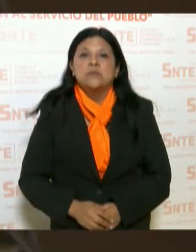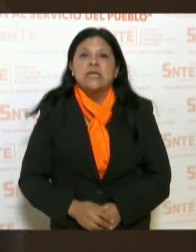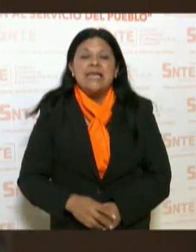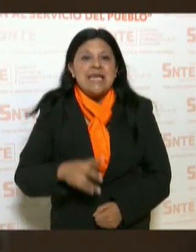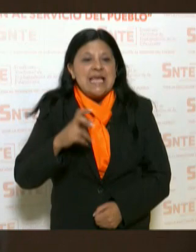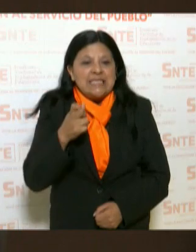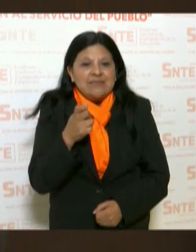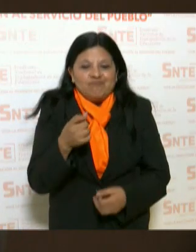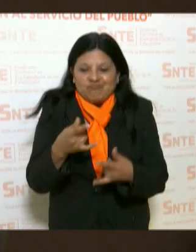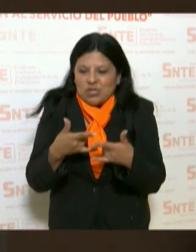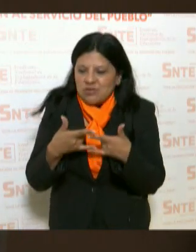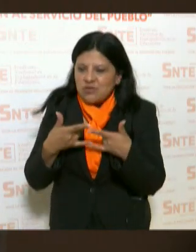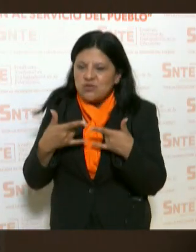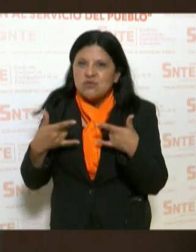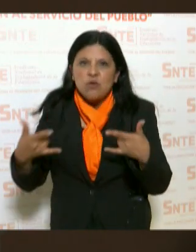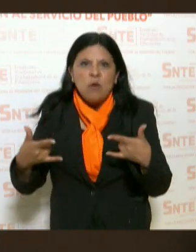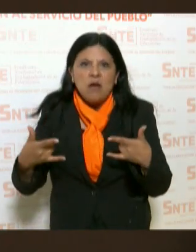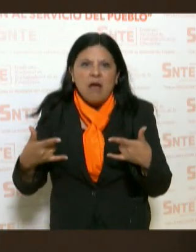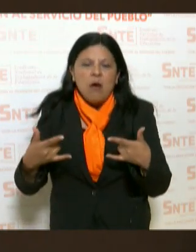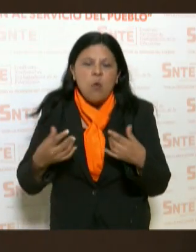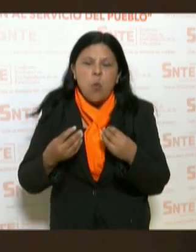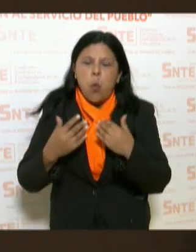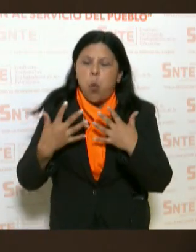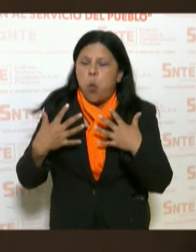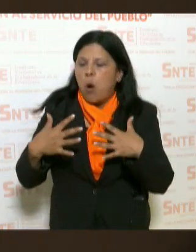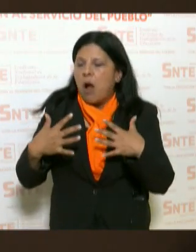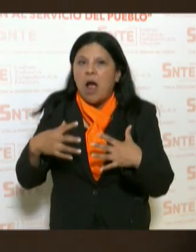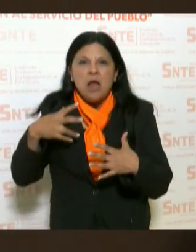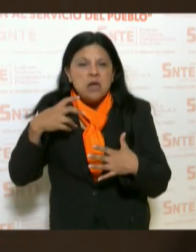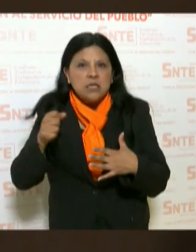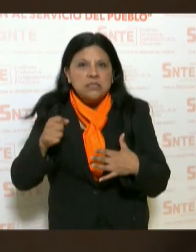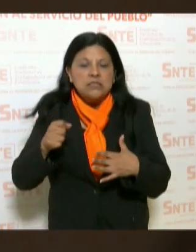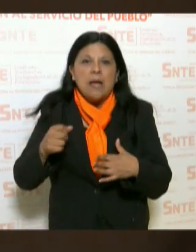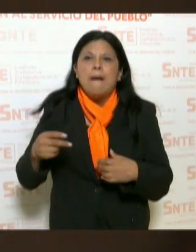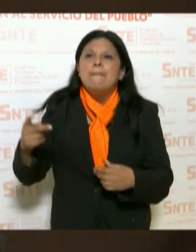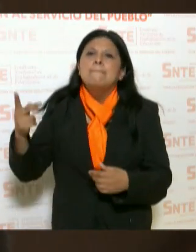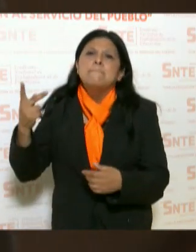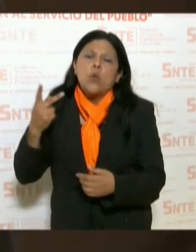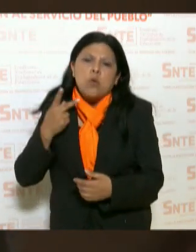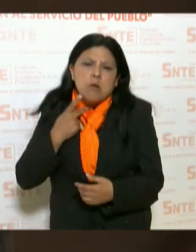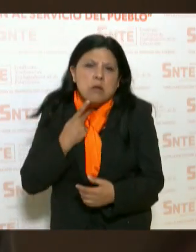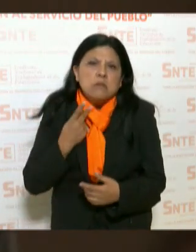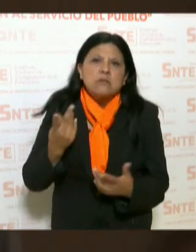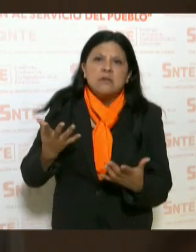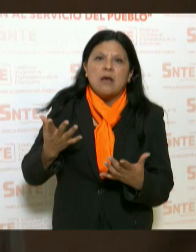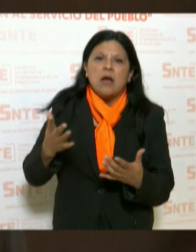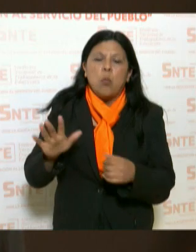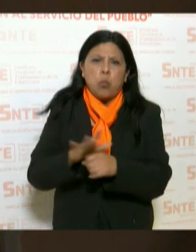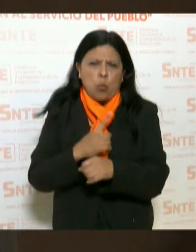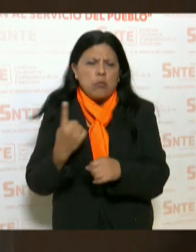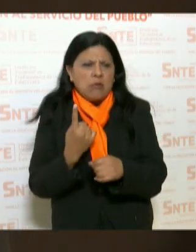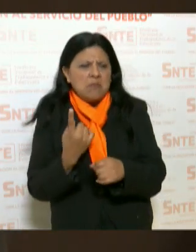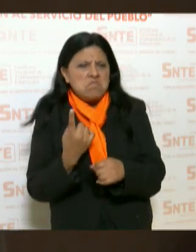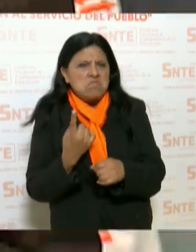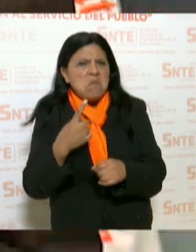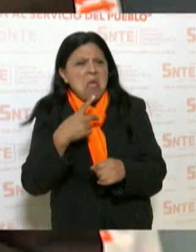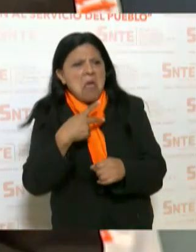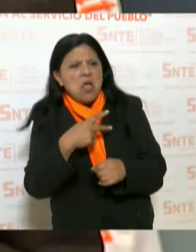excepcionales en la vida pública, en la vida política, porque era hijo